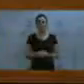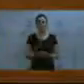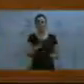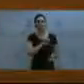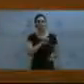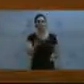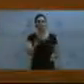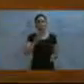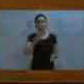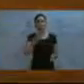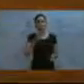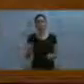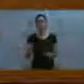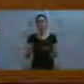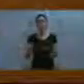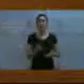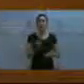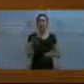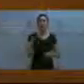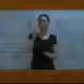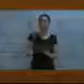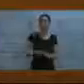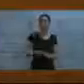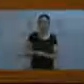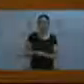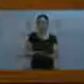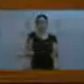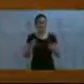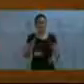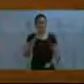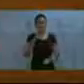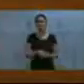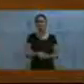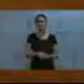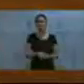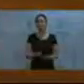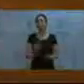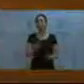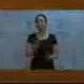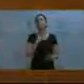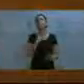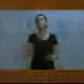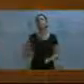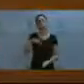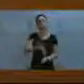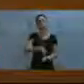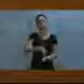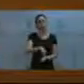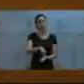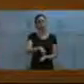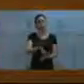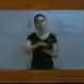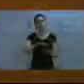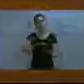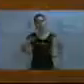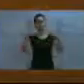Turismo sin voto, pero con voz, para ir allí delante de las asociaciones sindicales, delante de los